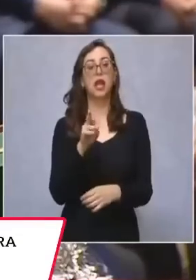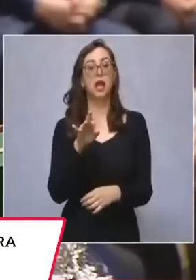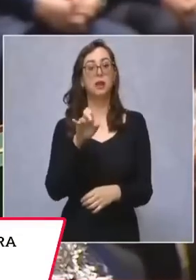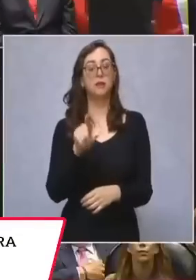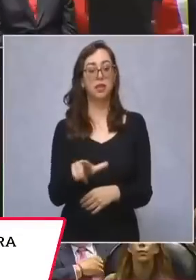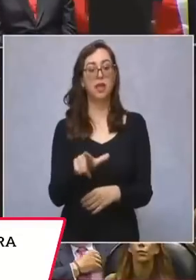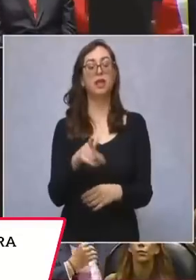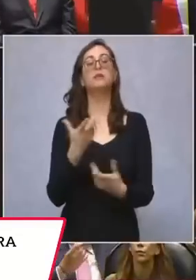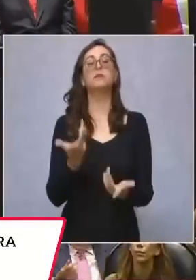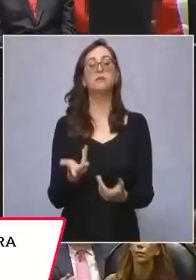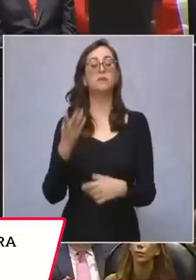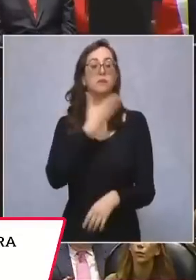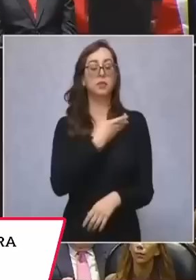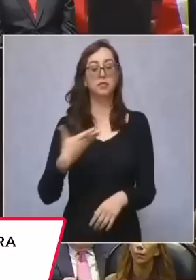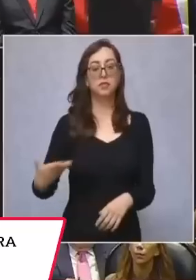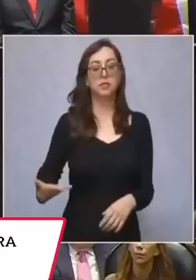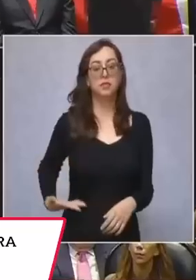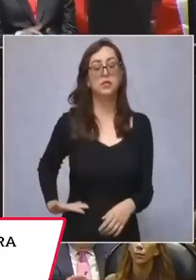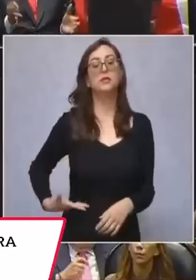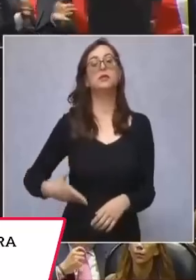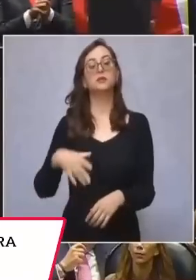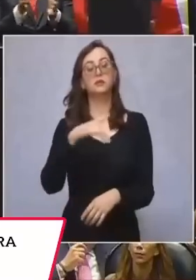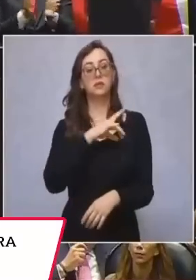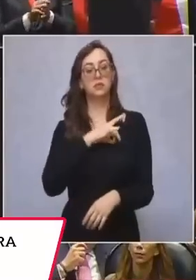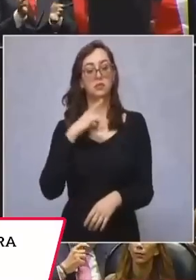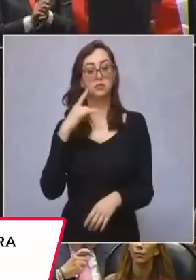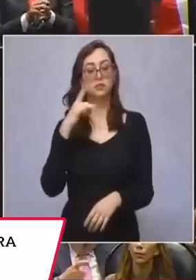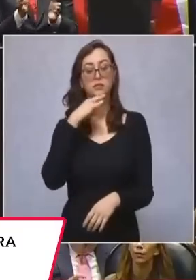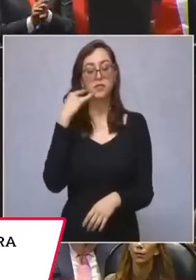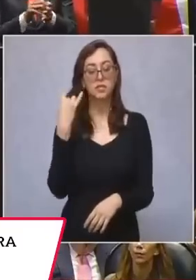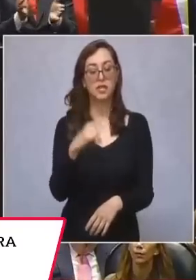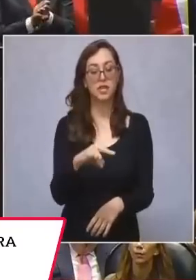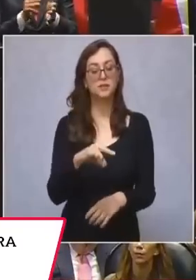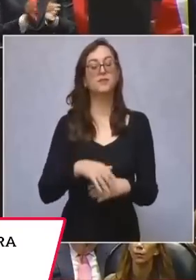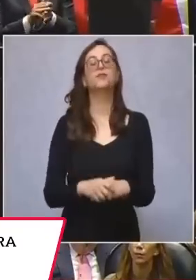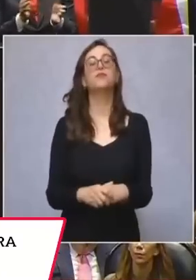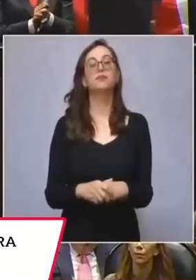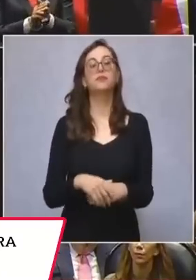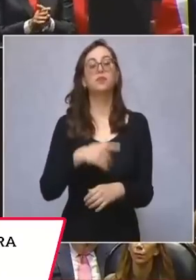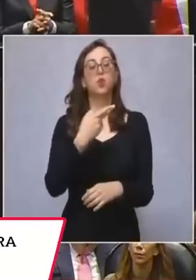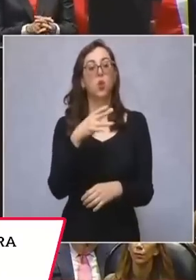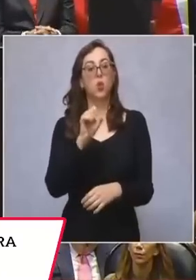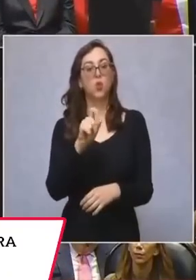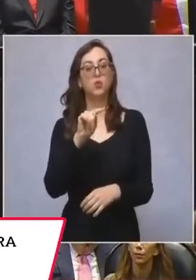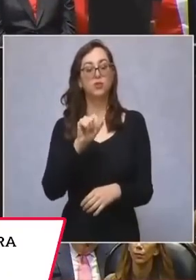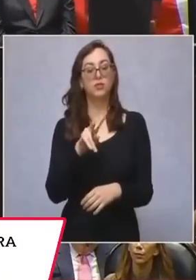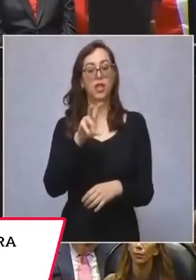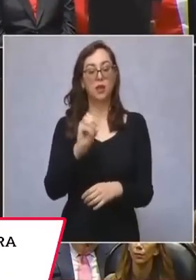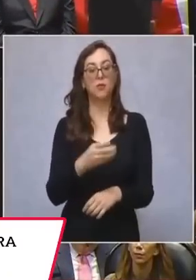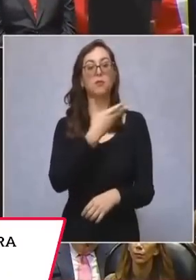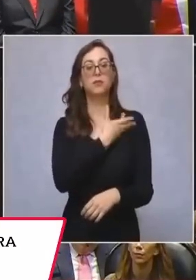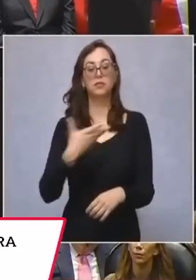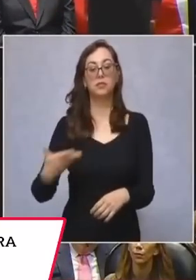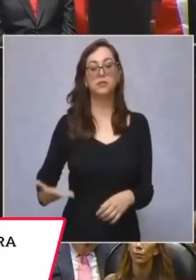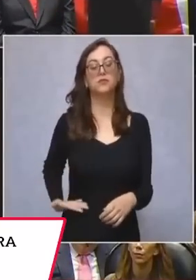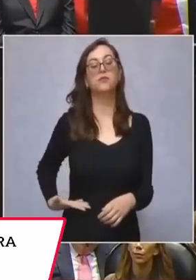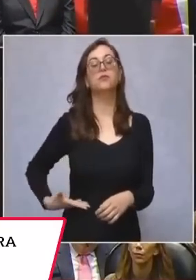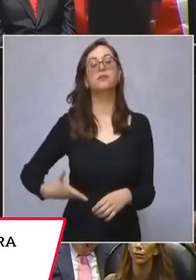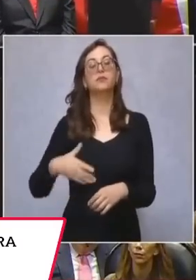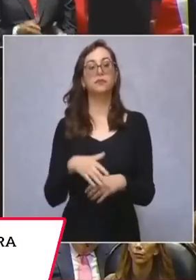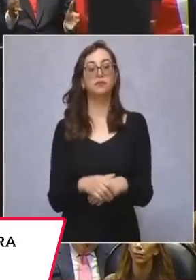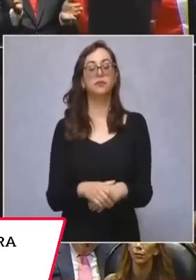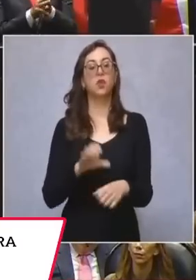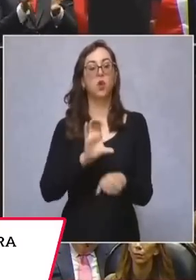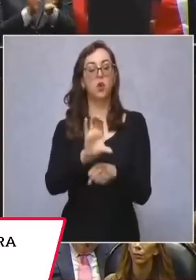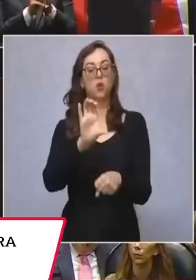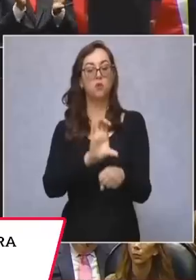reforma del Poder Judicial, pasó la reforma de pensiones, Guardia Nacional, el de Jóvenes Construyendo el Futuro como grado constitucional.